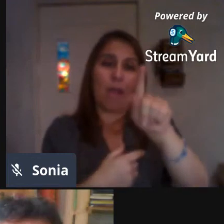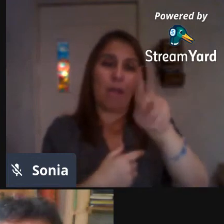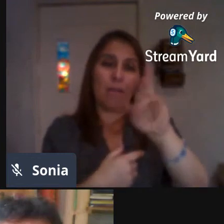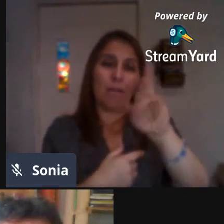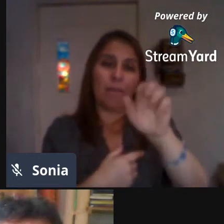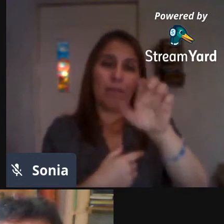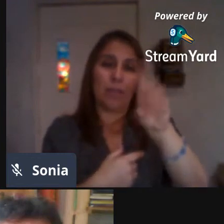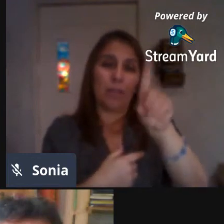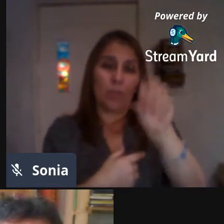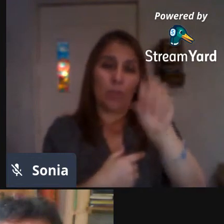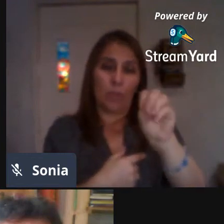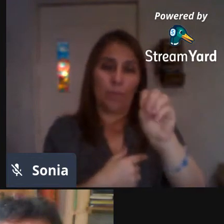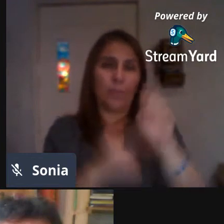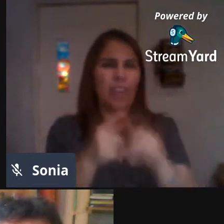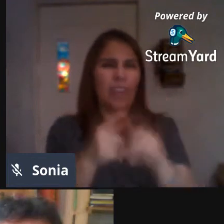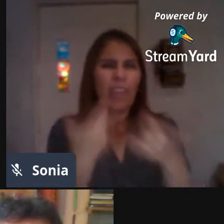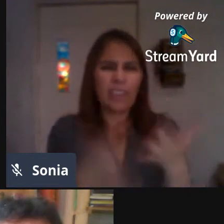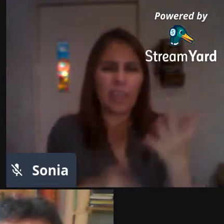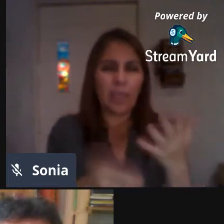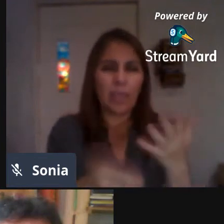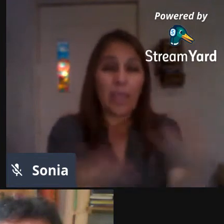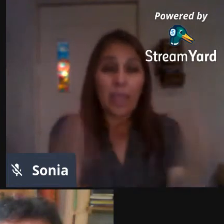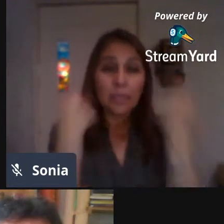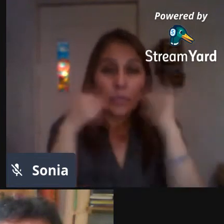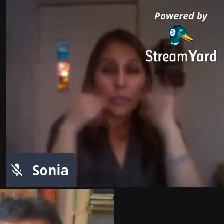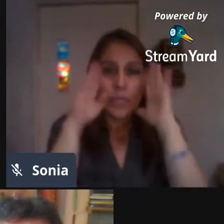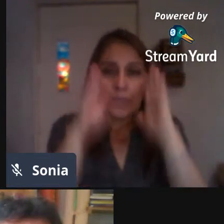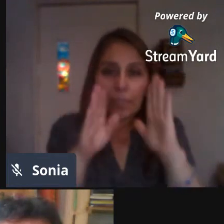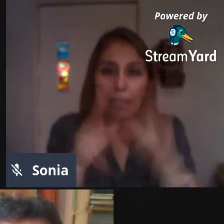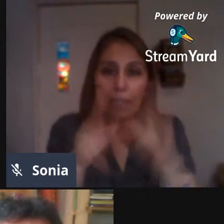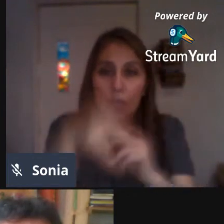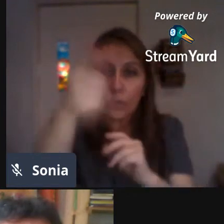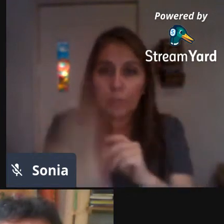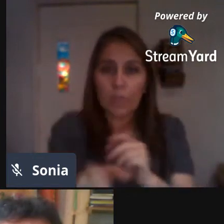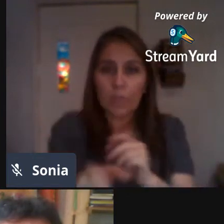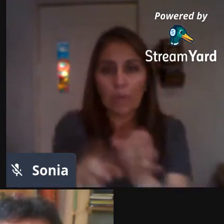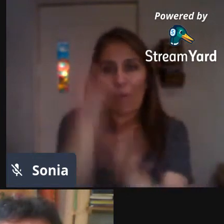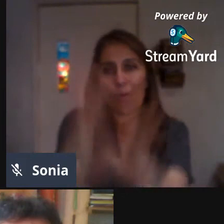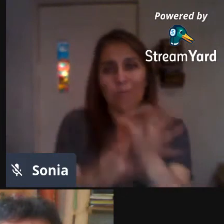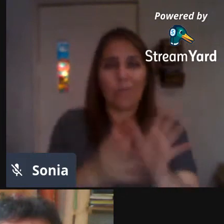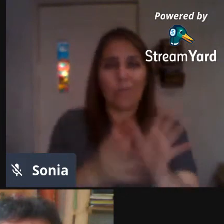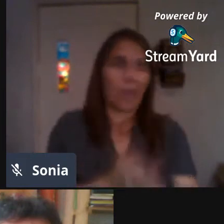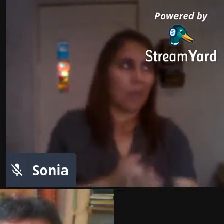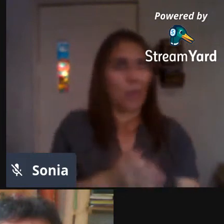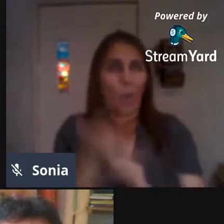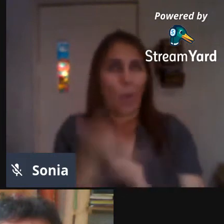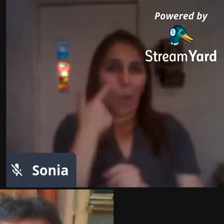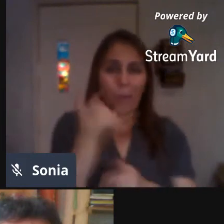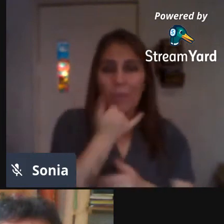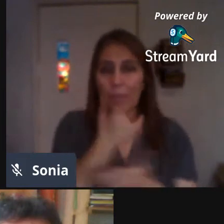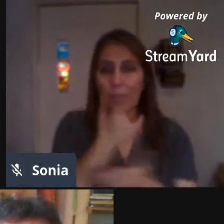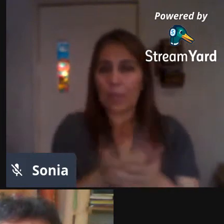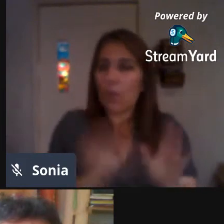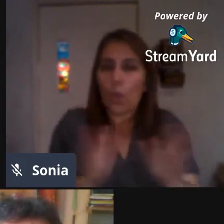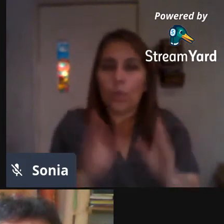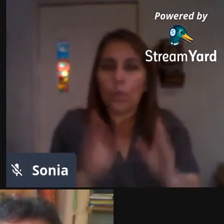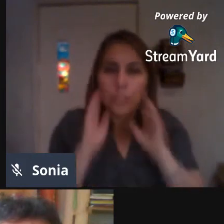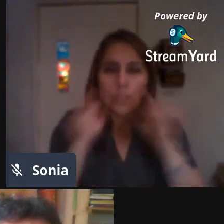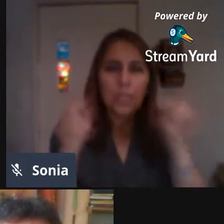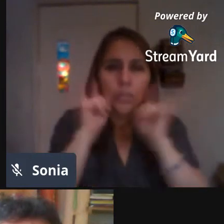atenta del otro sin enjuiciar lo cierto porque la guerra lo que hace es justamente